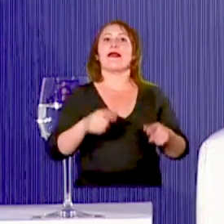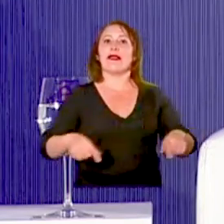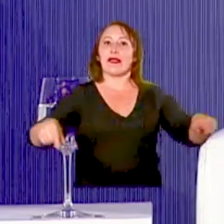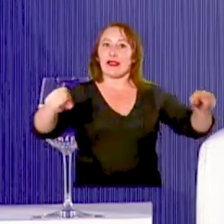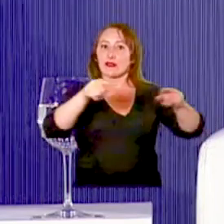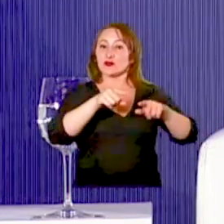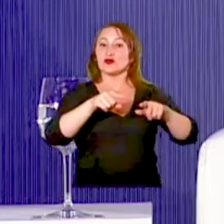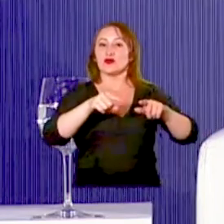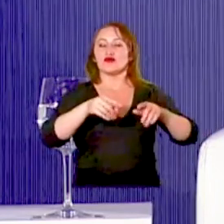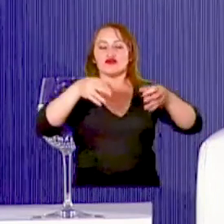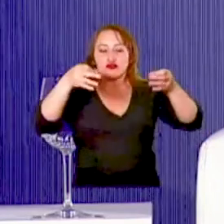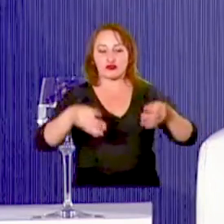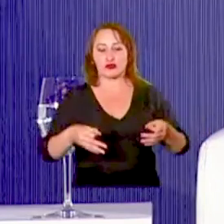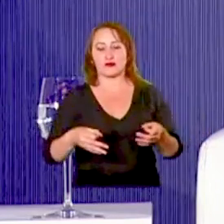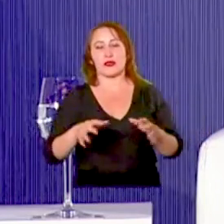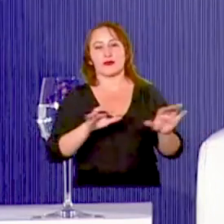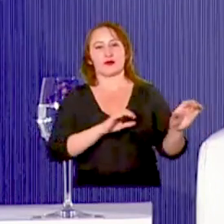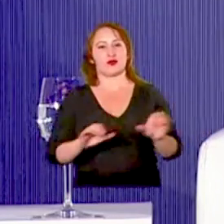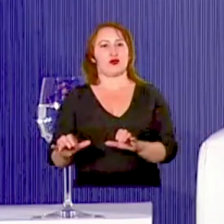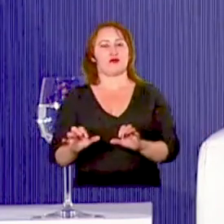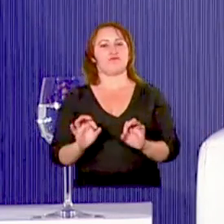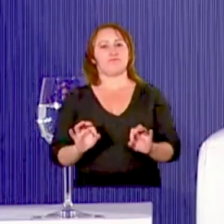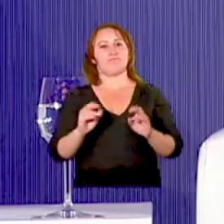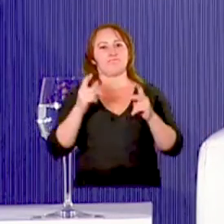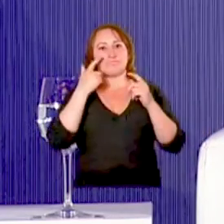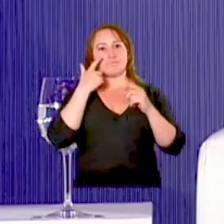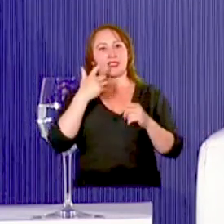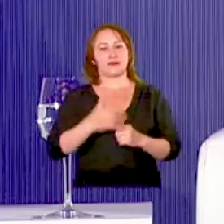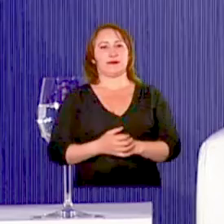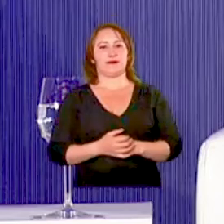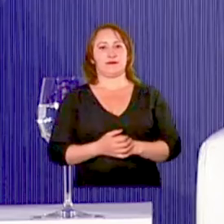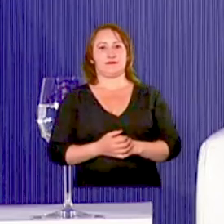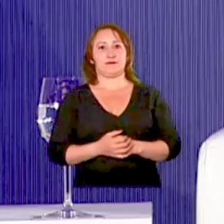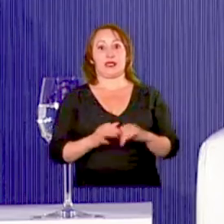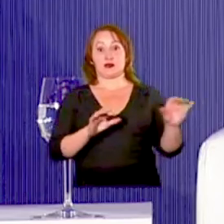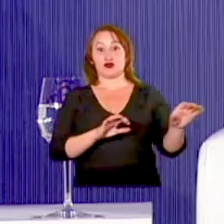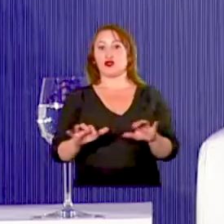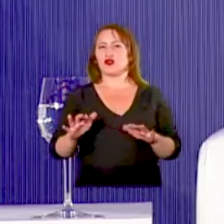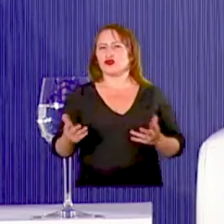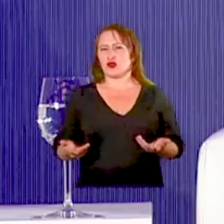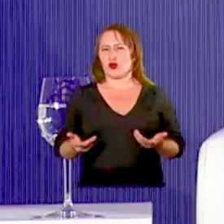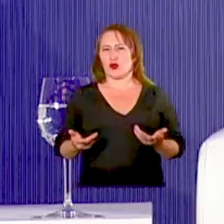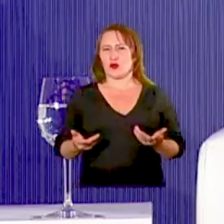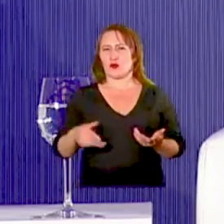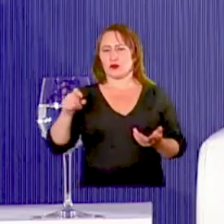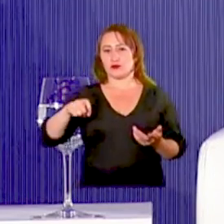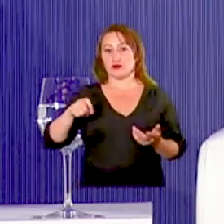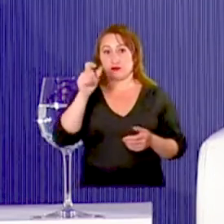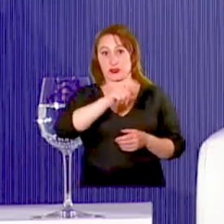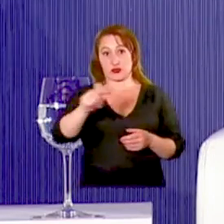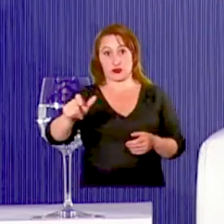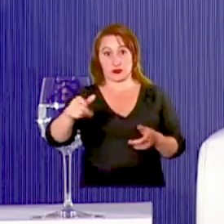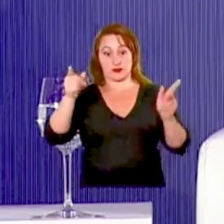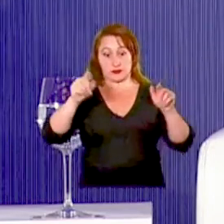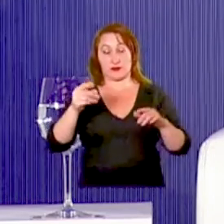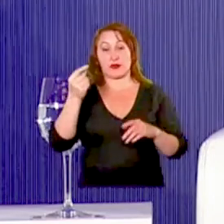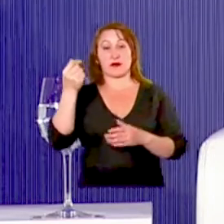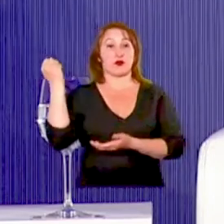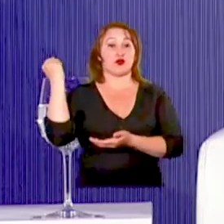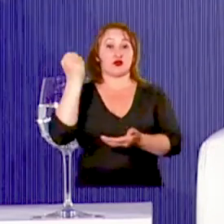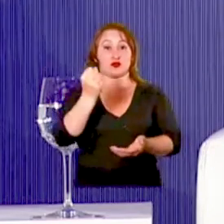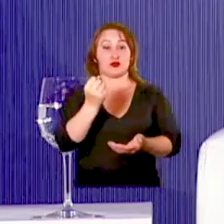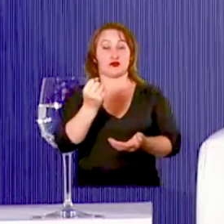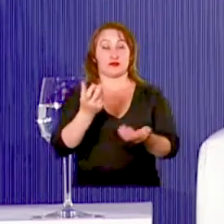las acciones que sean relevantes. Y esas actuaciones necesitan no solamente el personal, sino también los